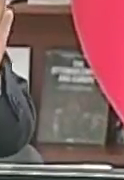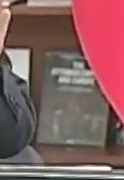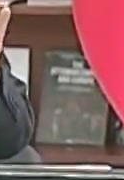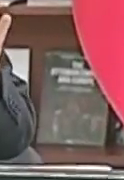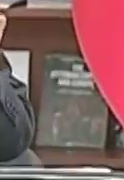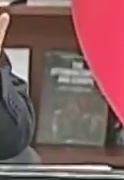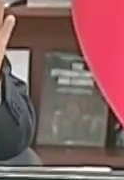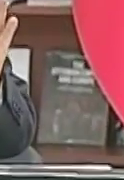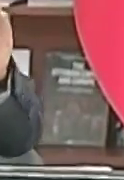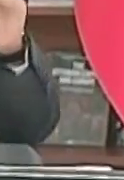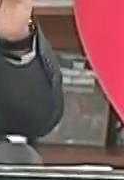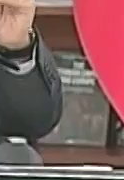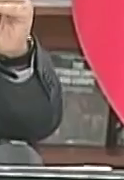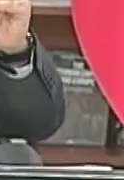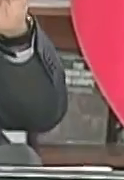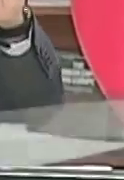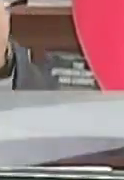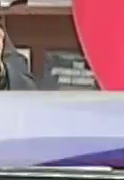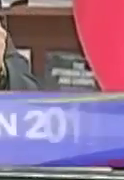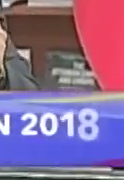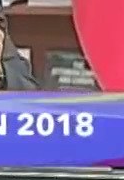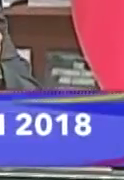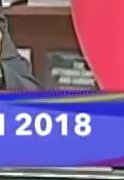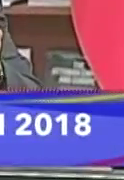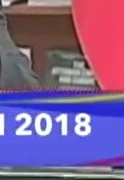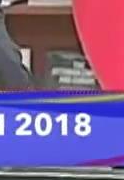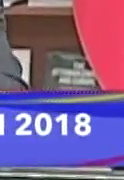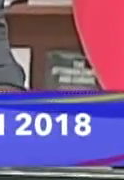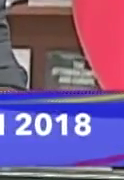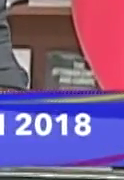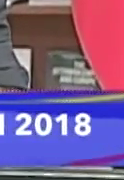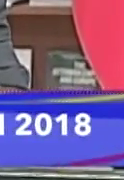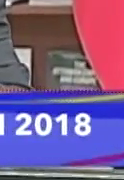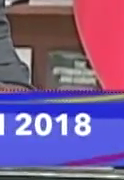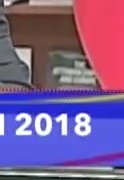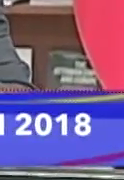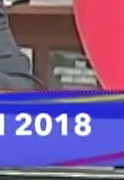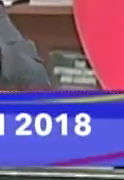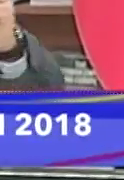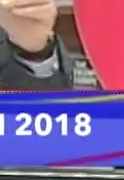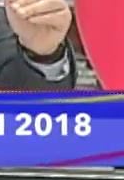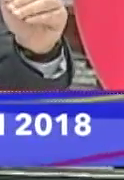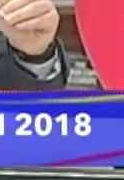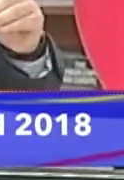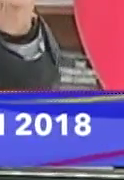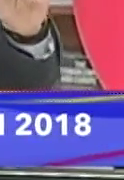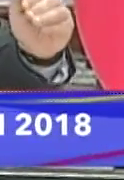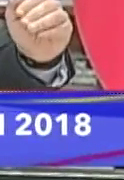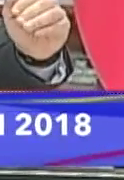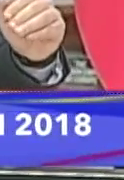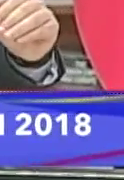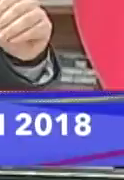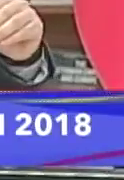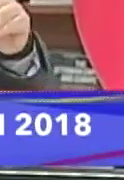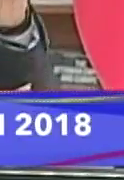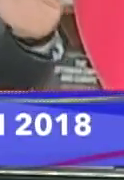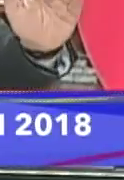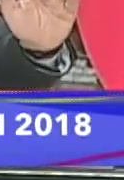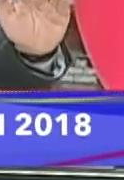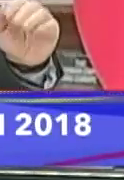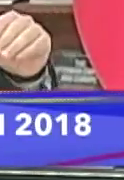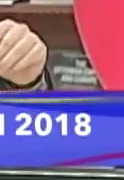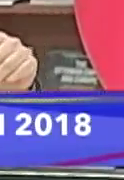nada habrían valido las batallas que en el campo se libraron. De nada habrían servido las bayonetas,